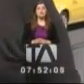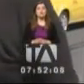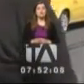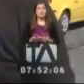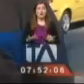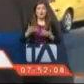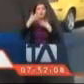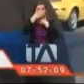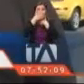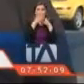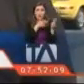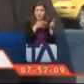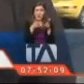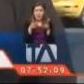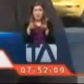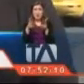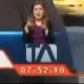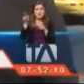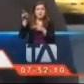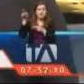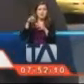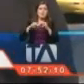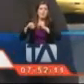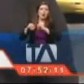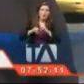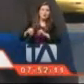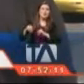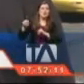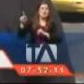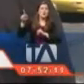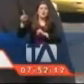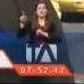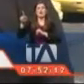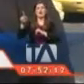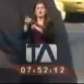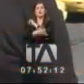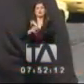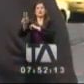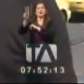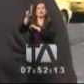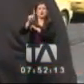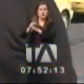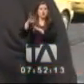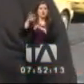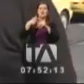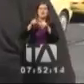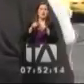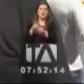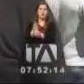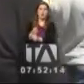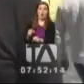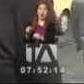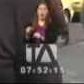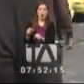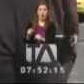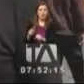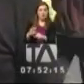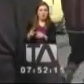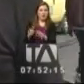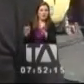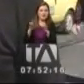atentados terroristas en los metros de Londres y que ha habido intentos que han sido sofocados en otras